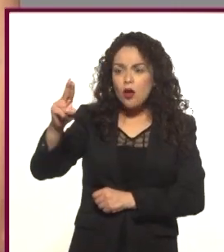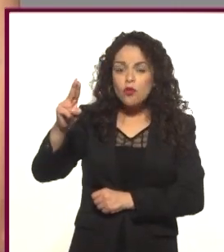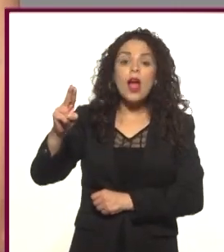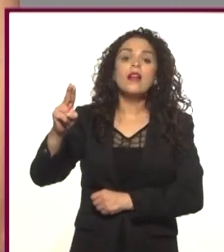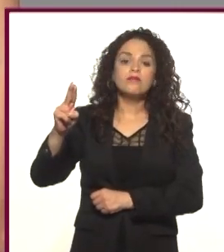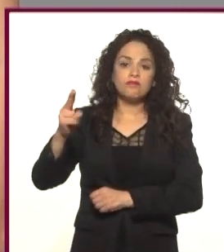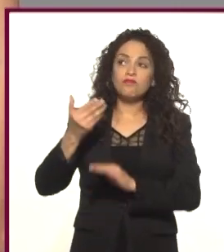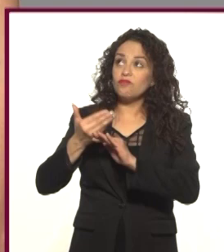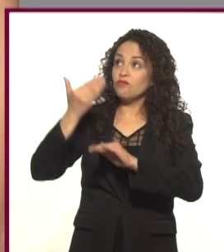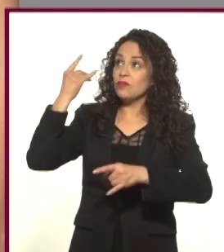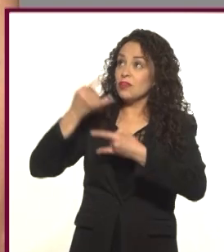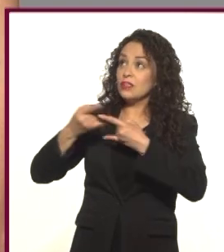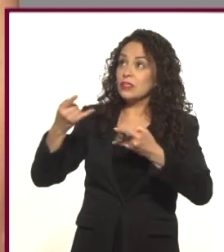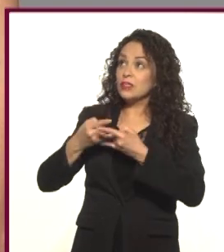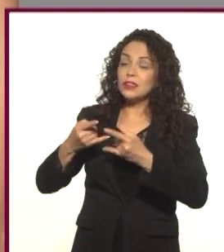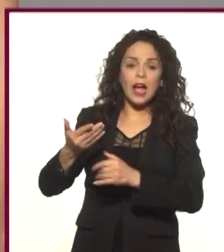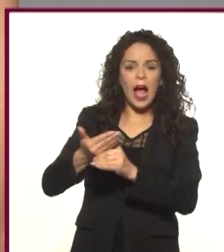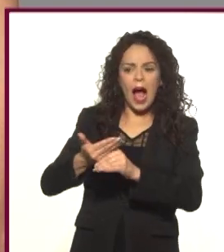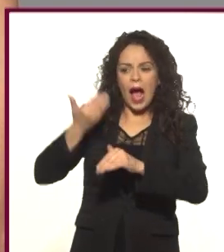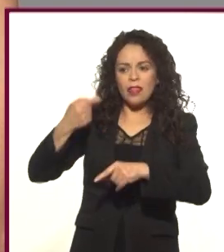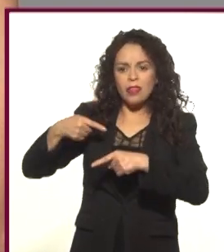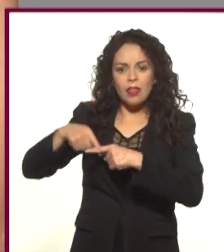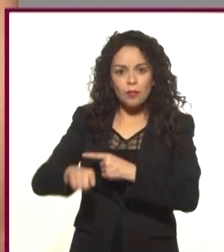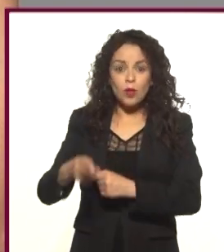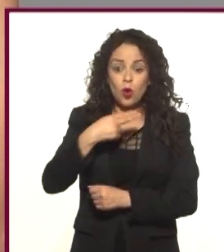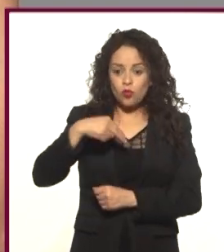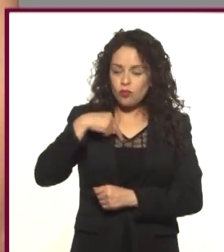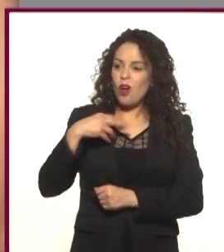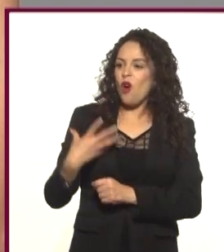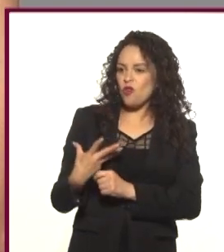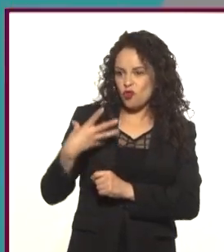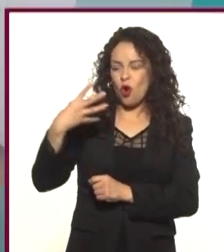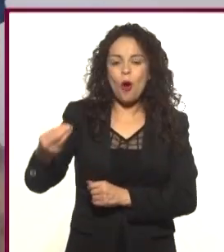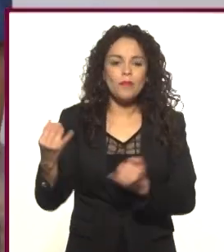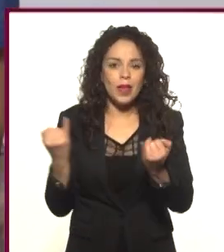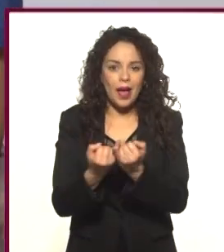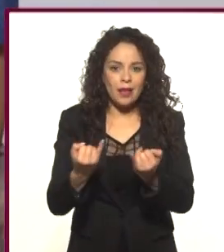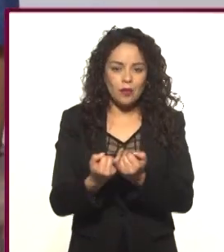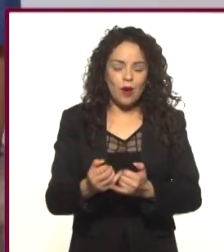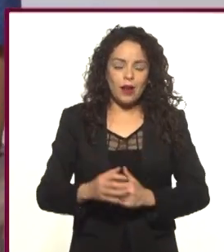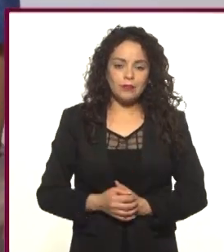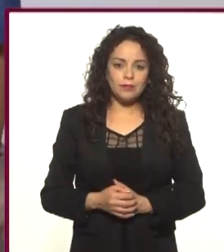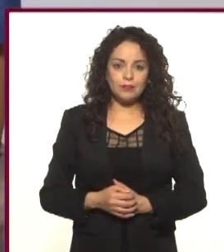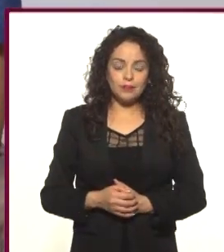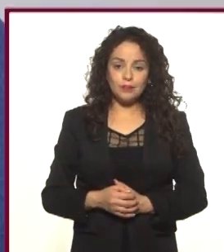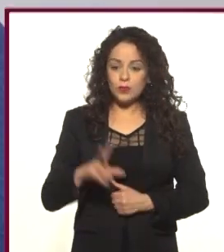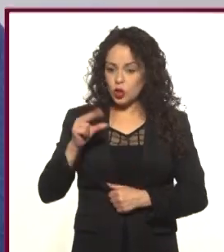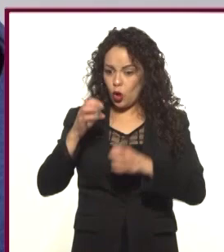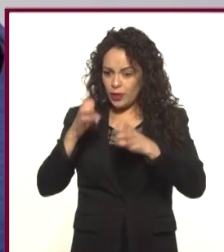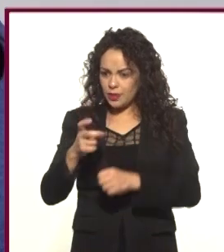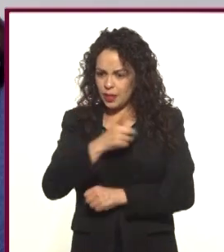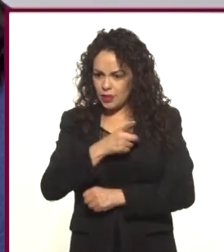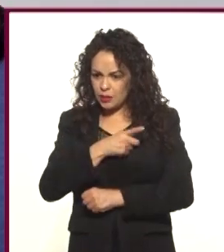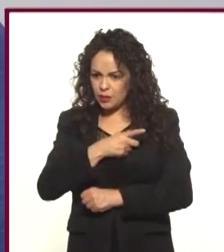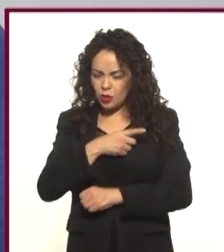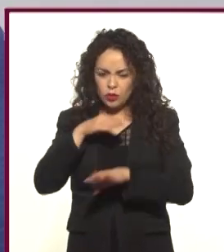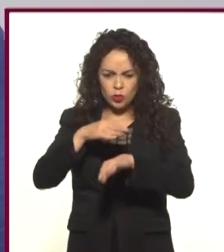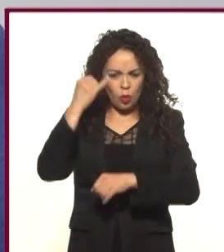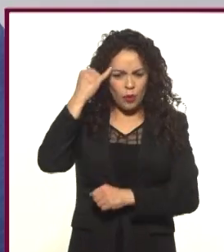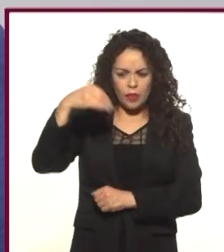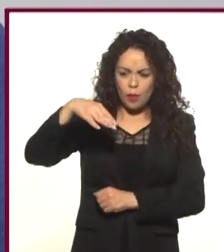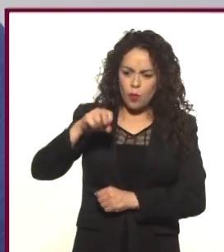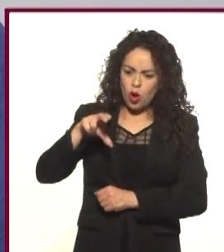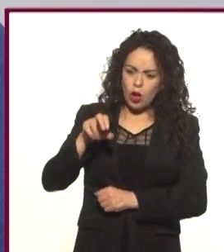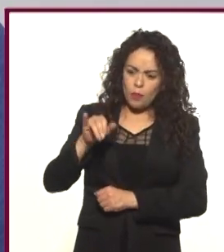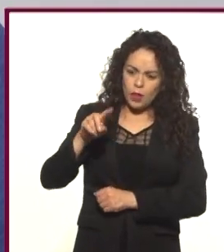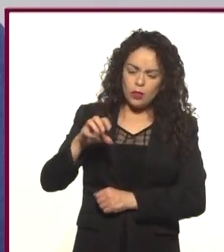tiempos se nos han adelantado. Solo debemos seguir el camino del héroe. Y hablando de no estar solos, dentro de la idea del monomito